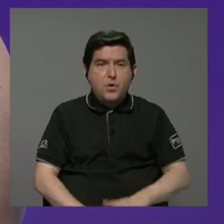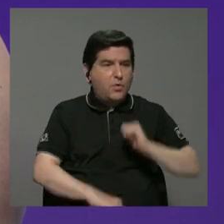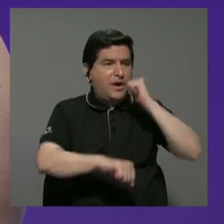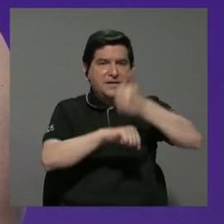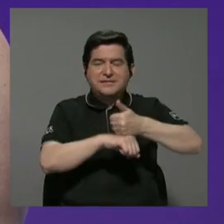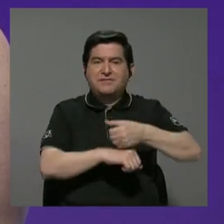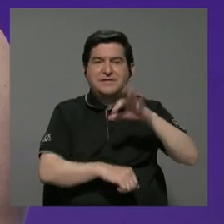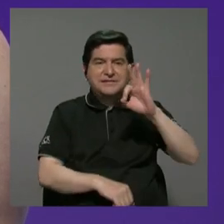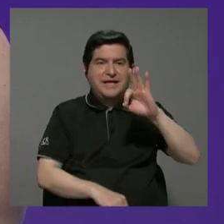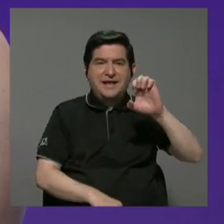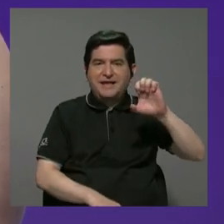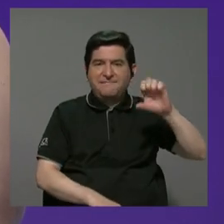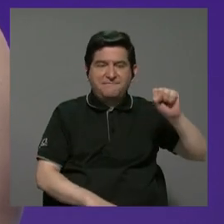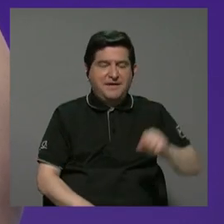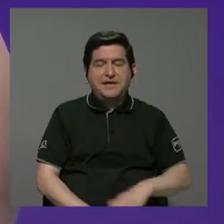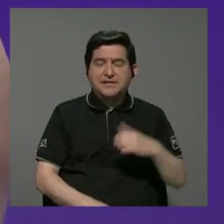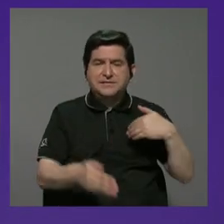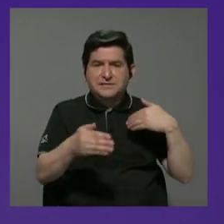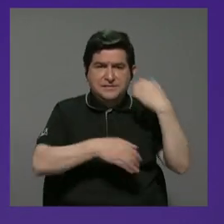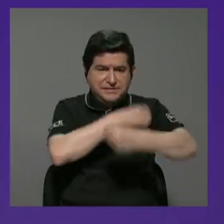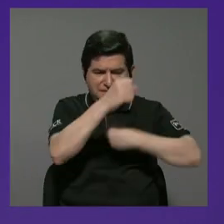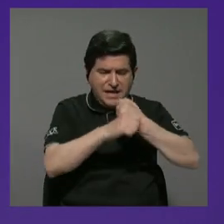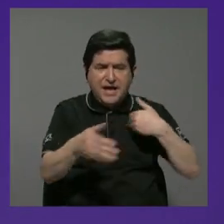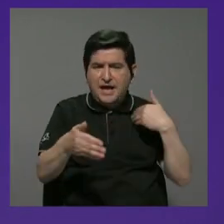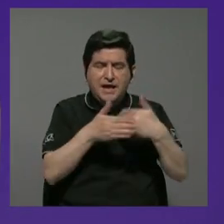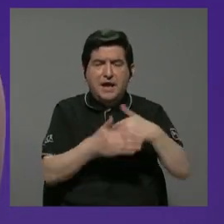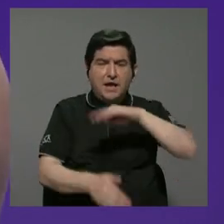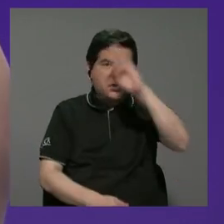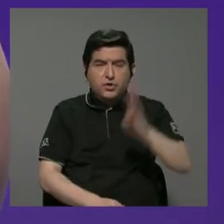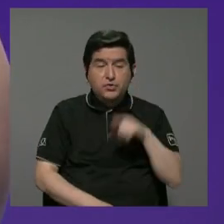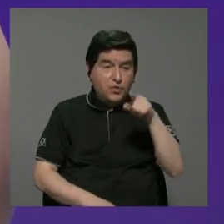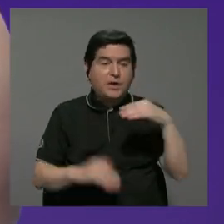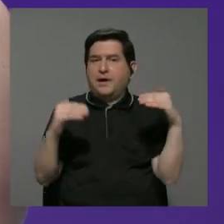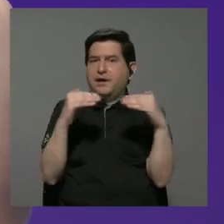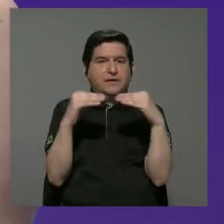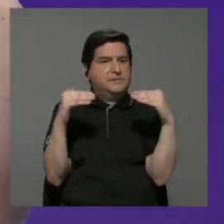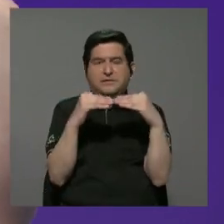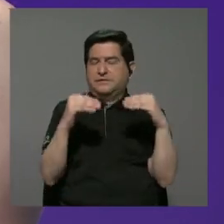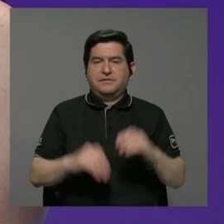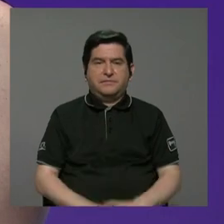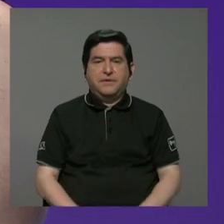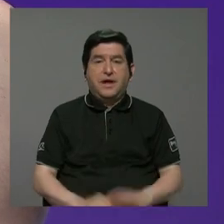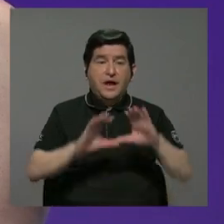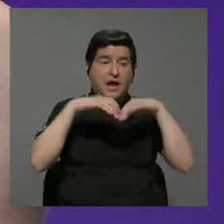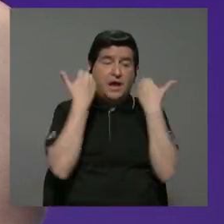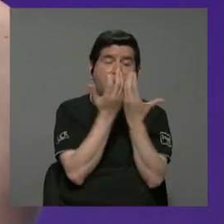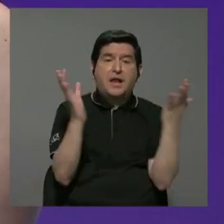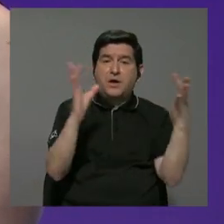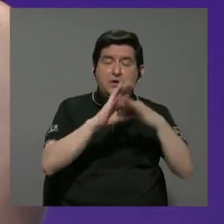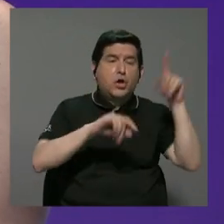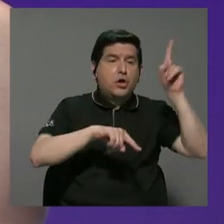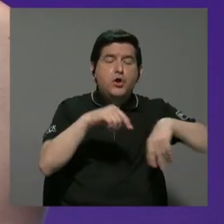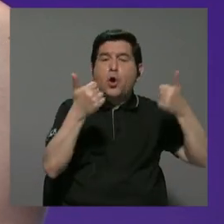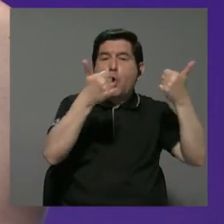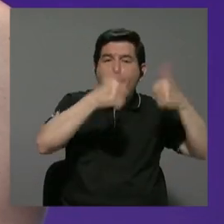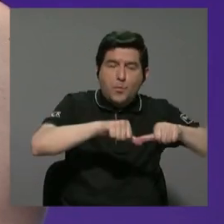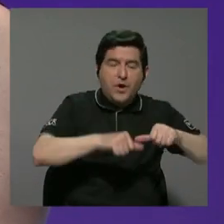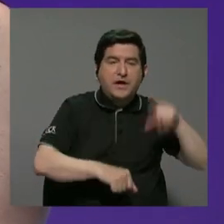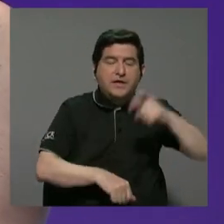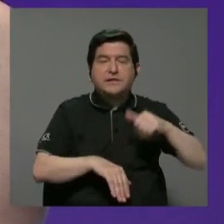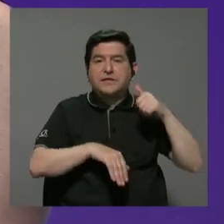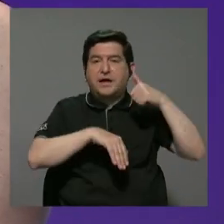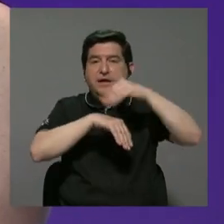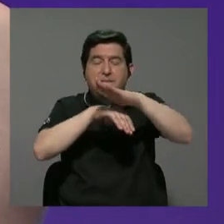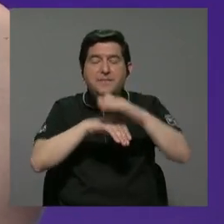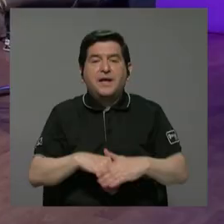un FES. En los años recientes nunca nos ha tocado llegar a esos niveles, que la Comisión de Enlace no logre acuerdo y entonces tengamos que trasladarlo a